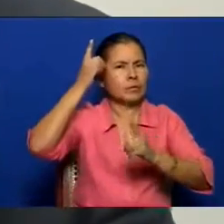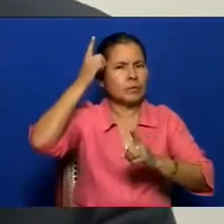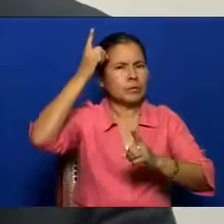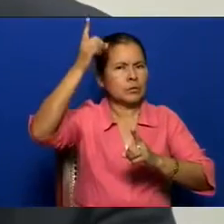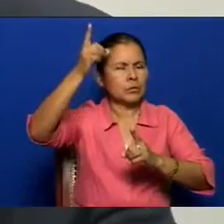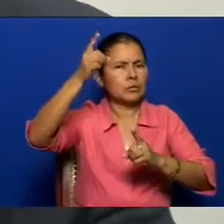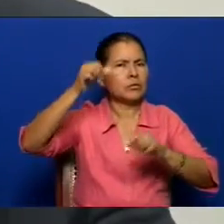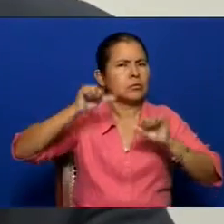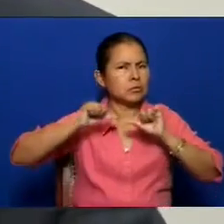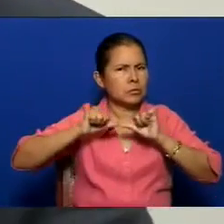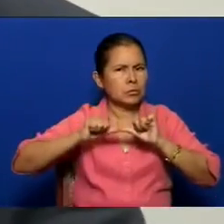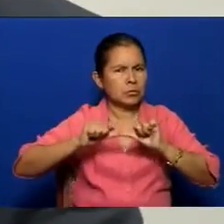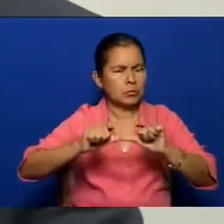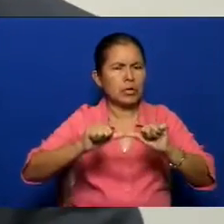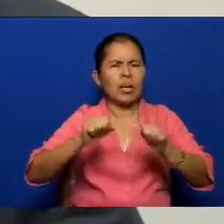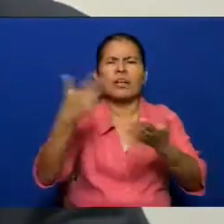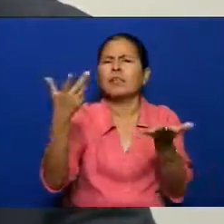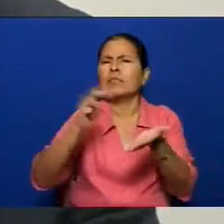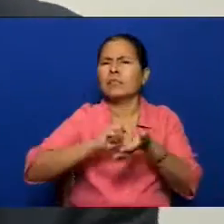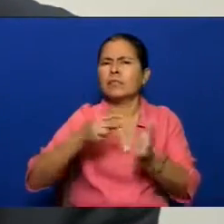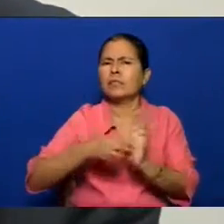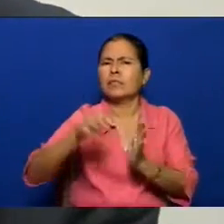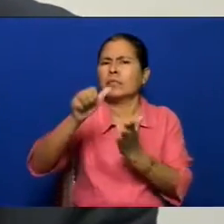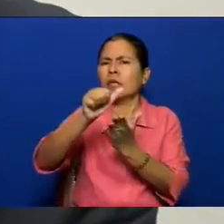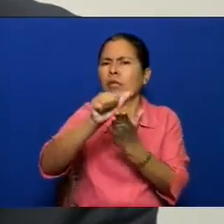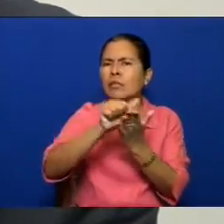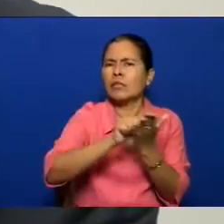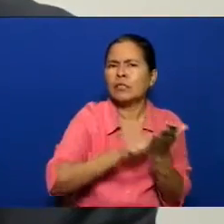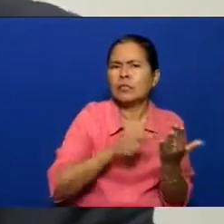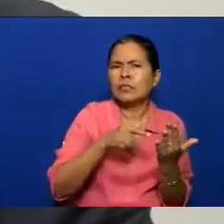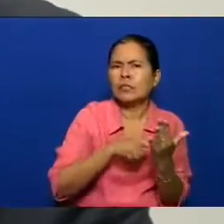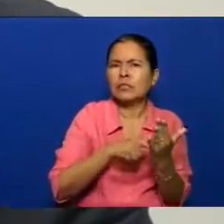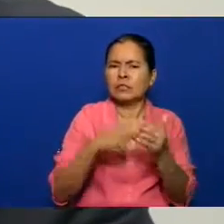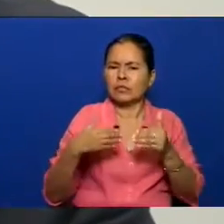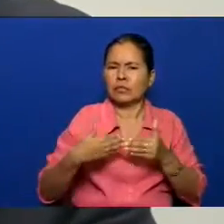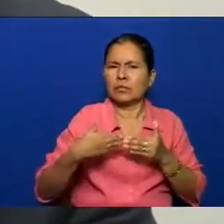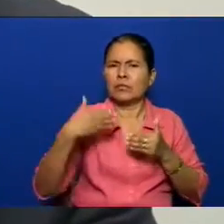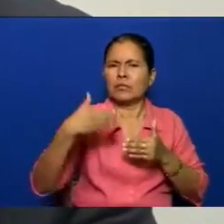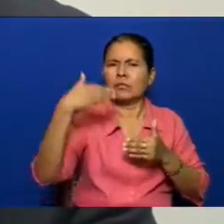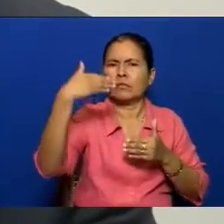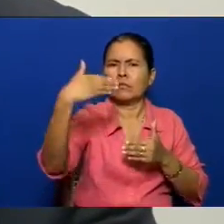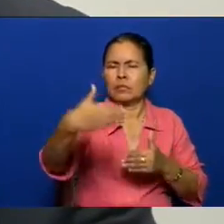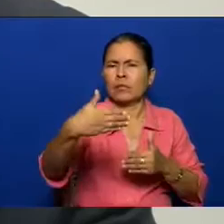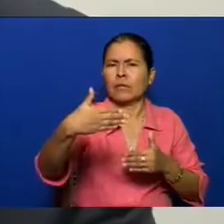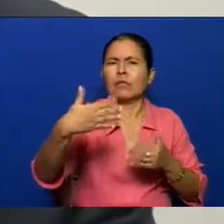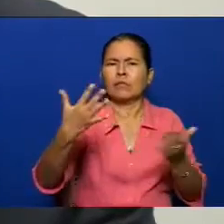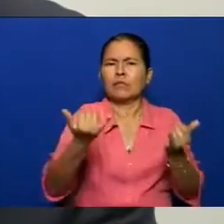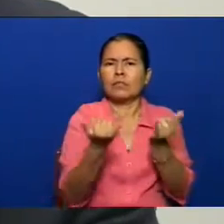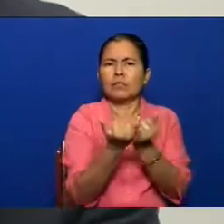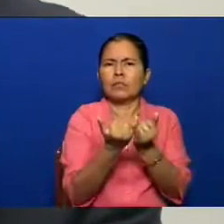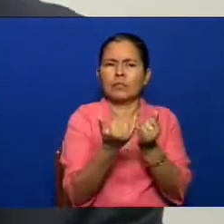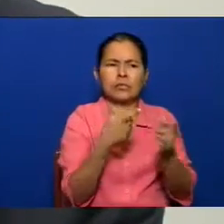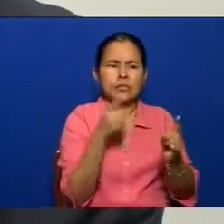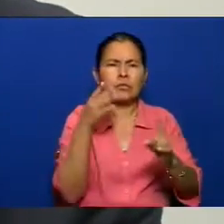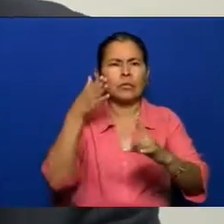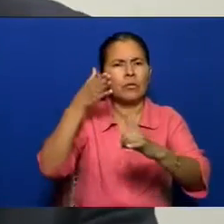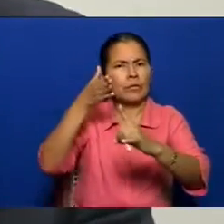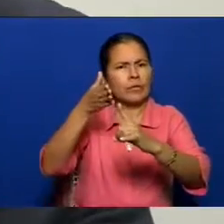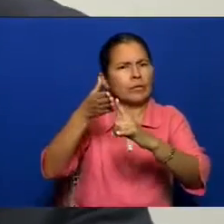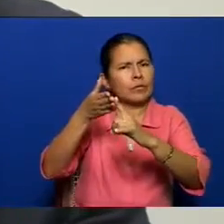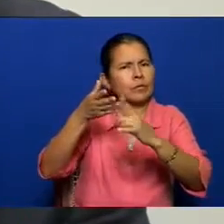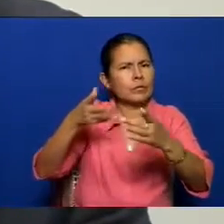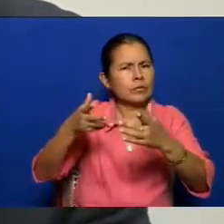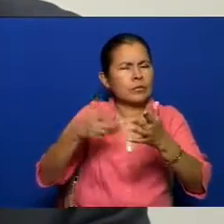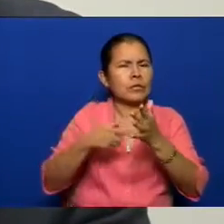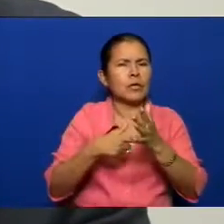una agenda de avanzada en relación con los Objetivos de Desarrollo del Milenio. Se establecieron anteriormente